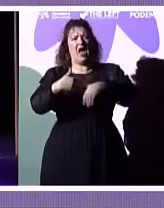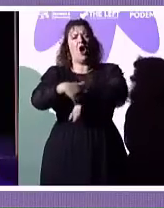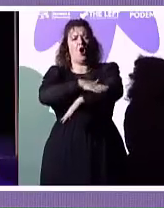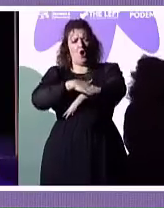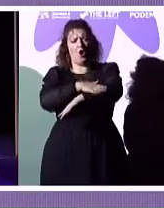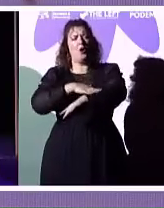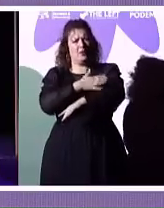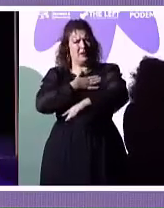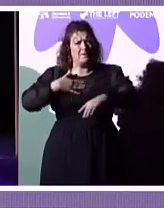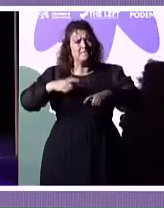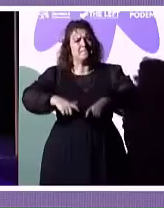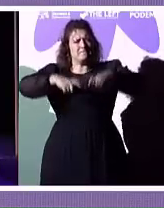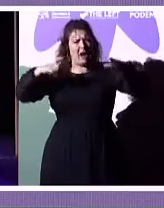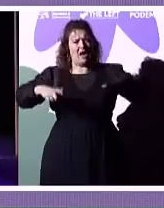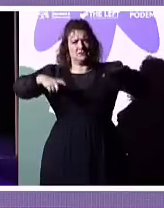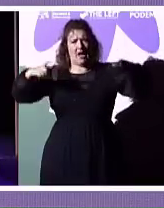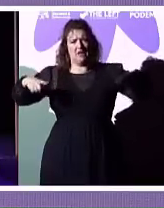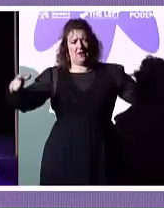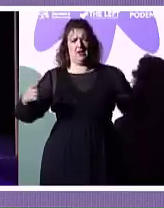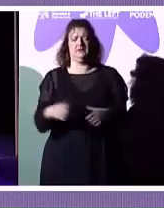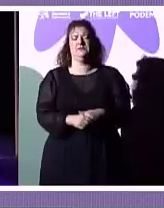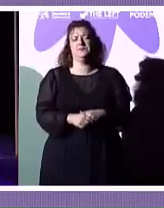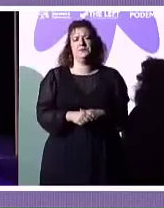con más fuerza